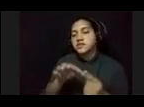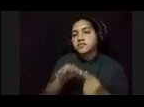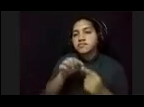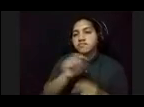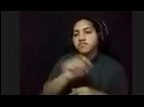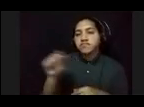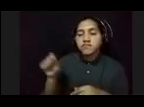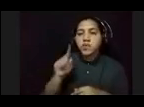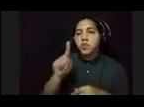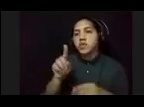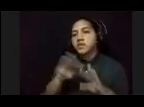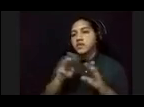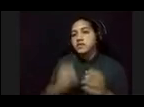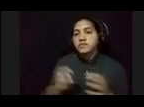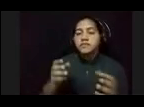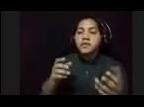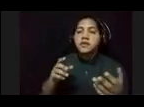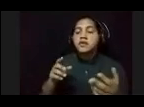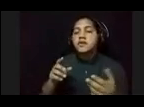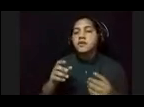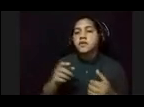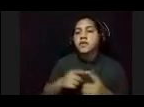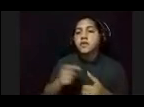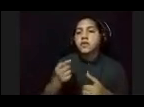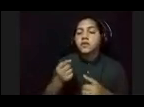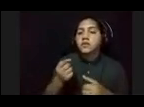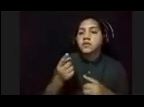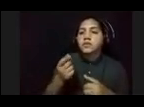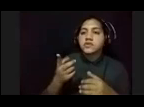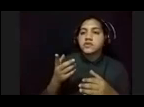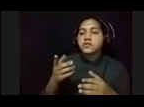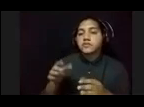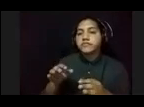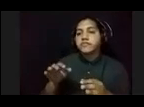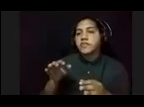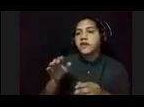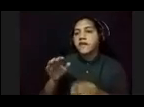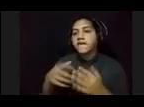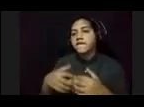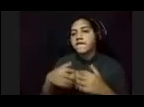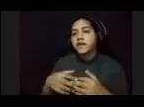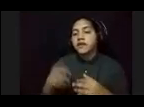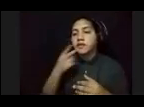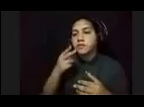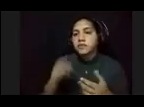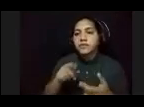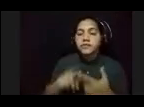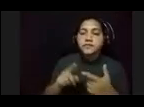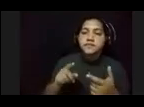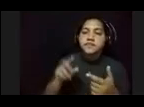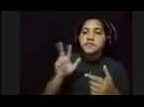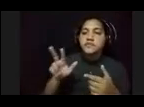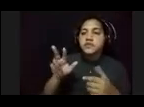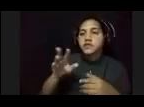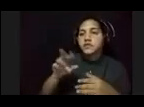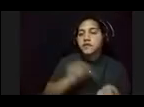taller, 11 despalilladoras en fábrica de tabaco, 13 enfermeras en el hospital de tuberculosos,